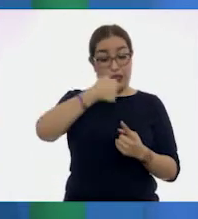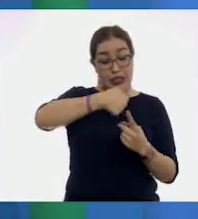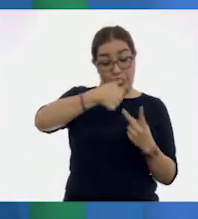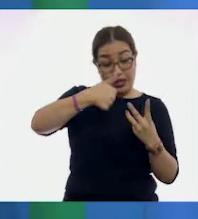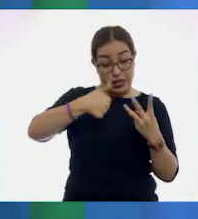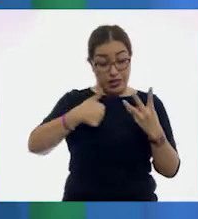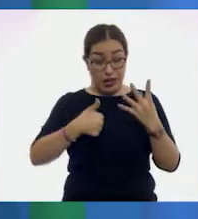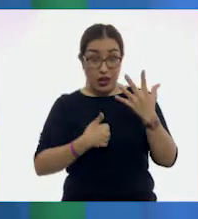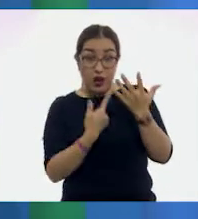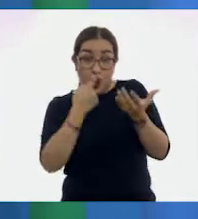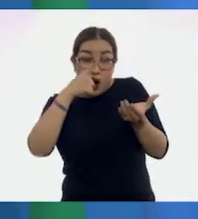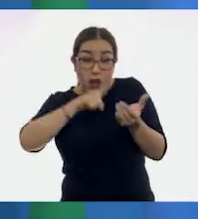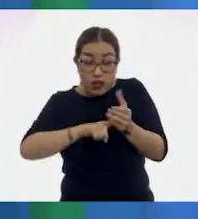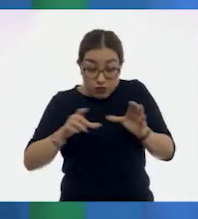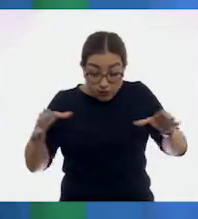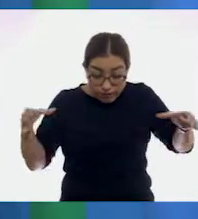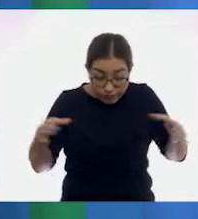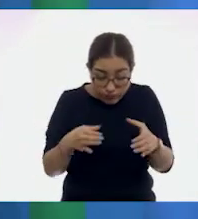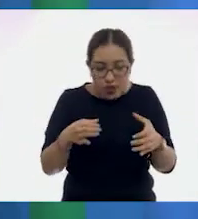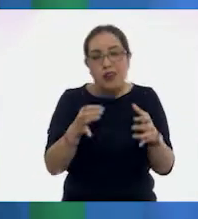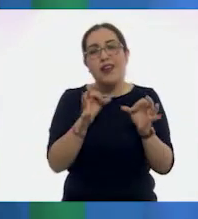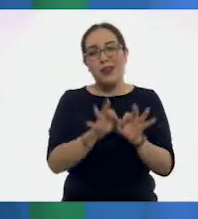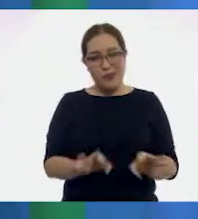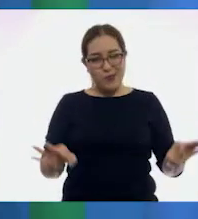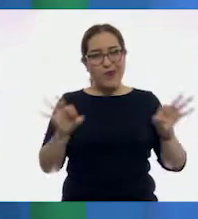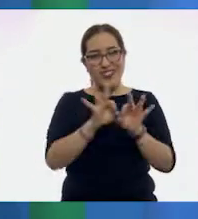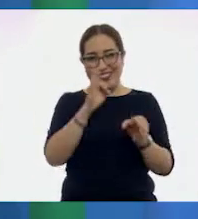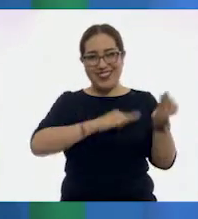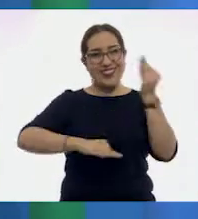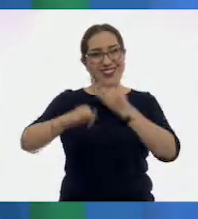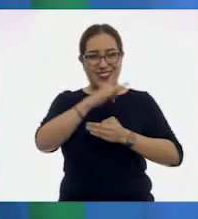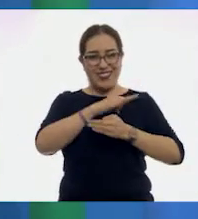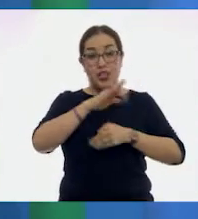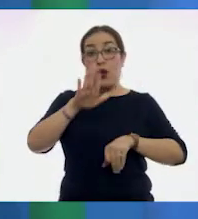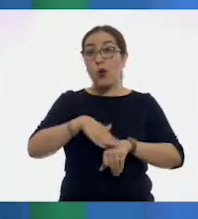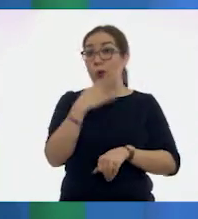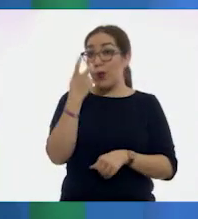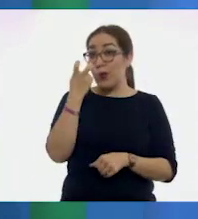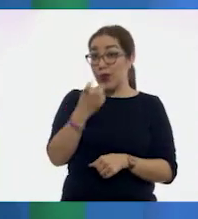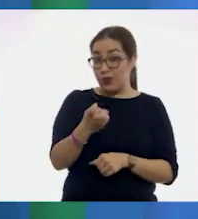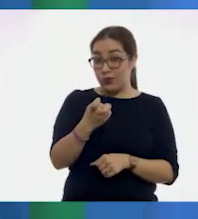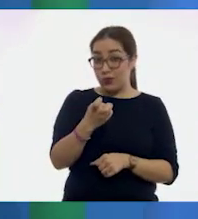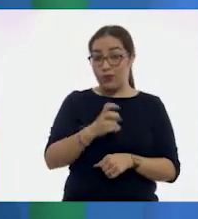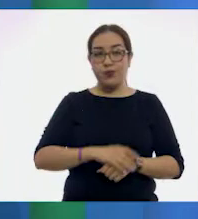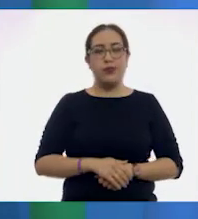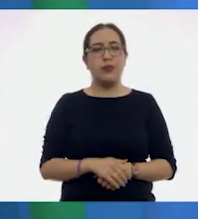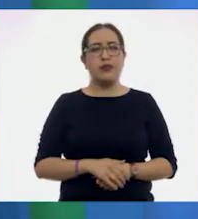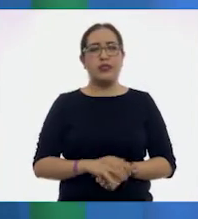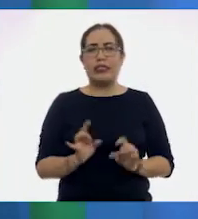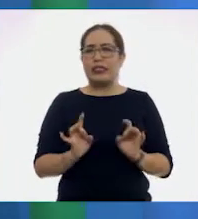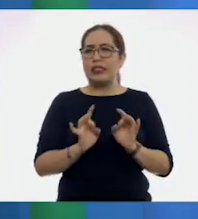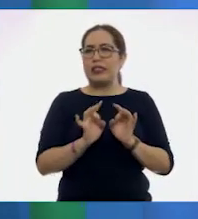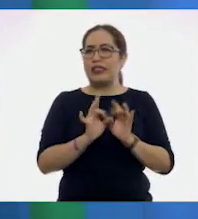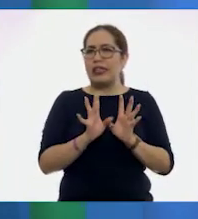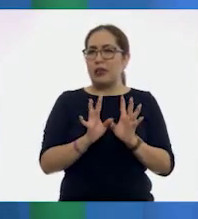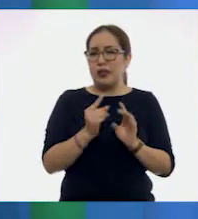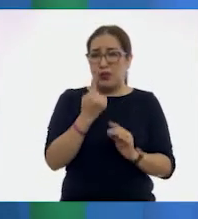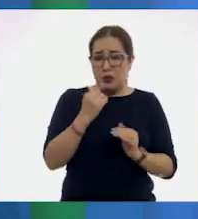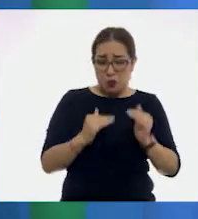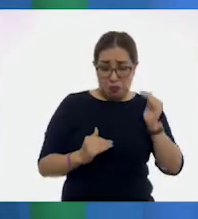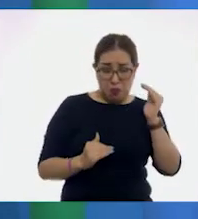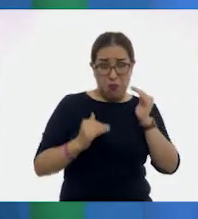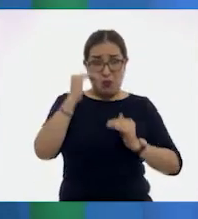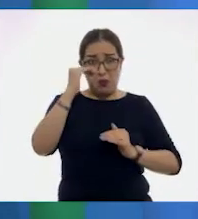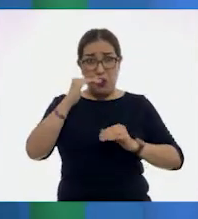ecosistema son muy importantes y por esta razón, cualquier alteración en alguno de ellos